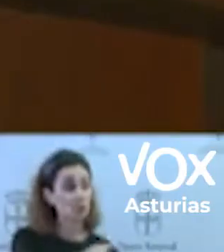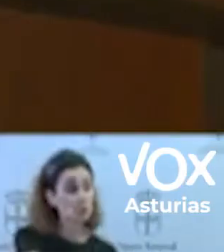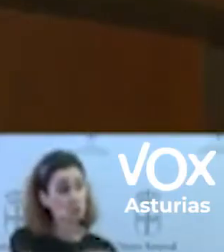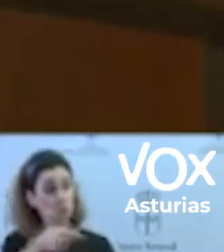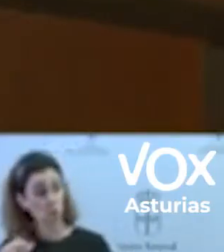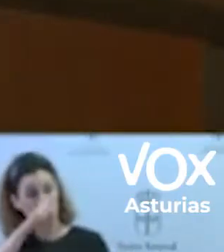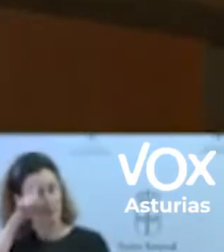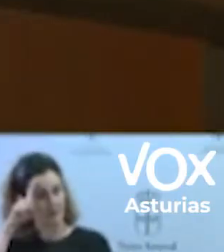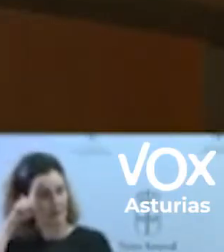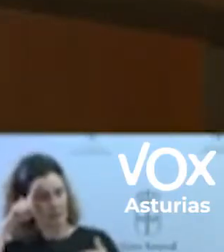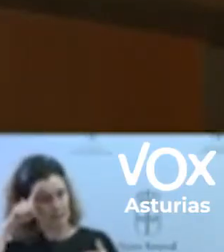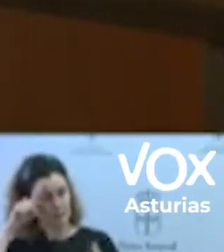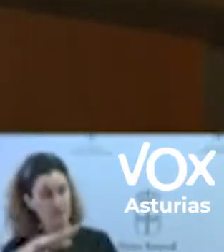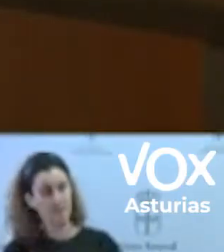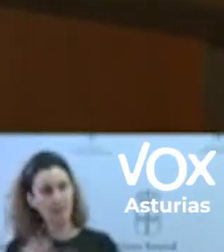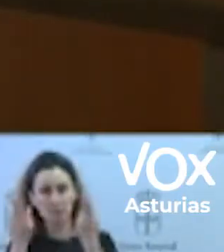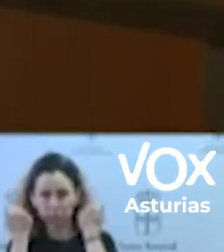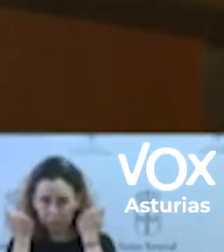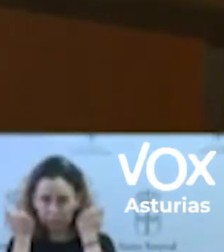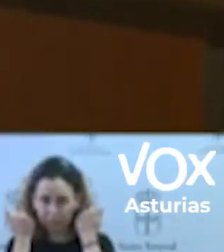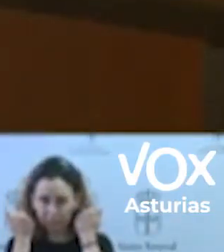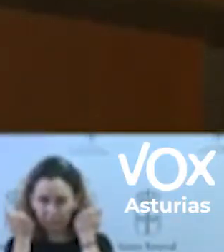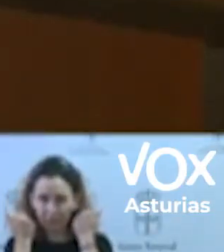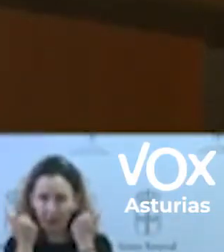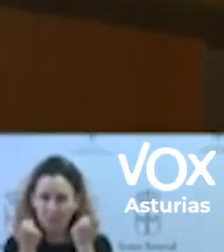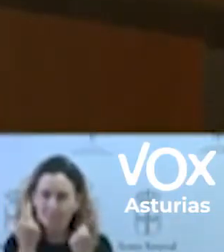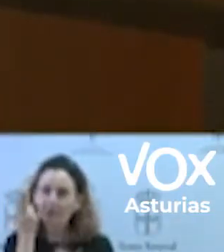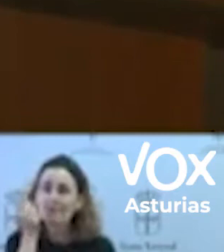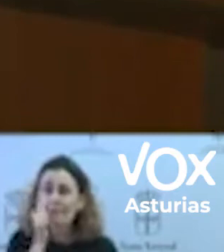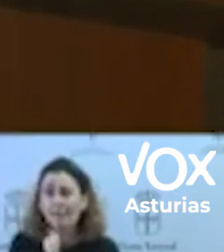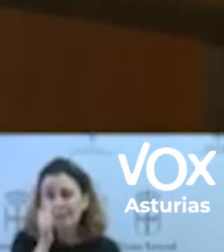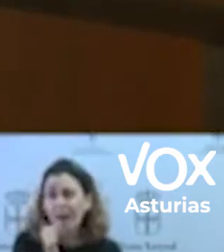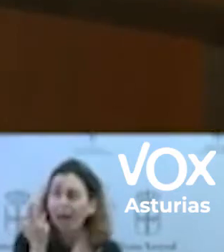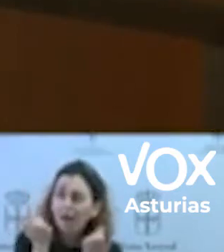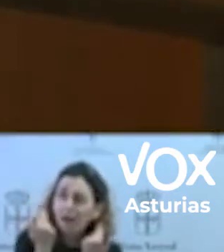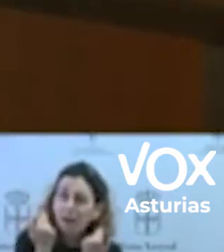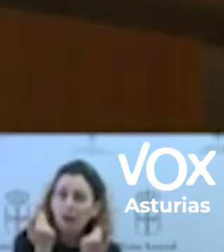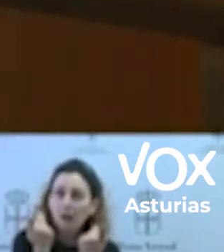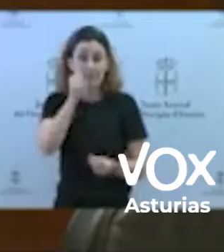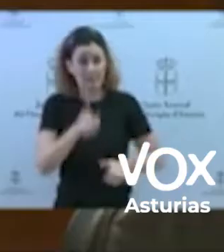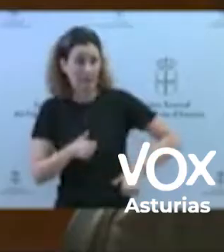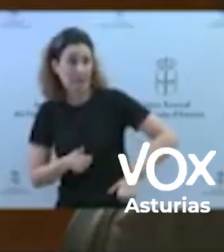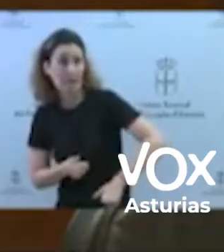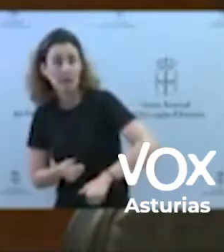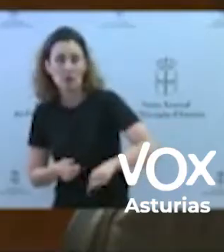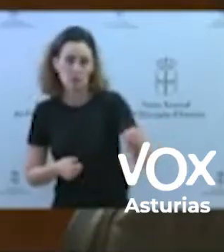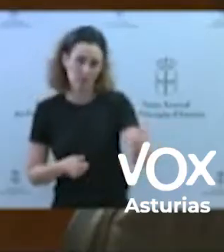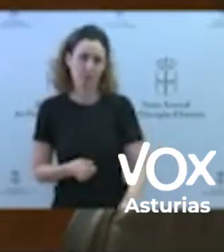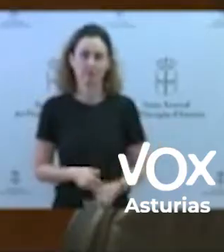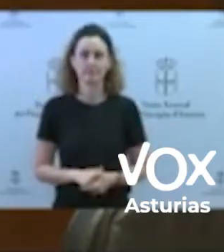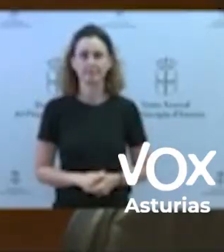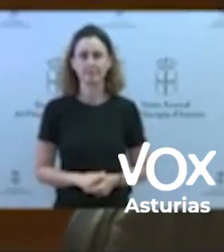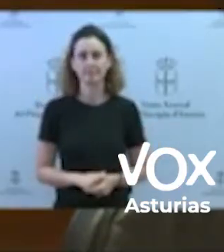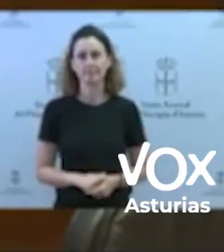Y su sumisión al sanchismo, precisamente, se expresa con esta negativa a condenar los indultos. Y dice que quiere centrarse